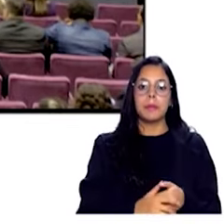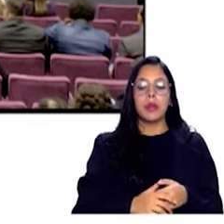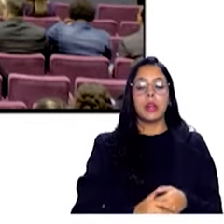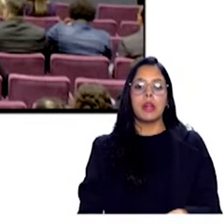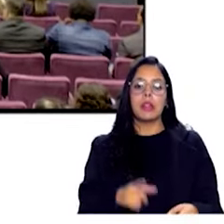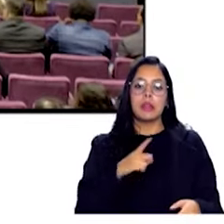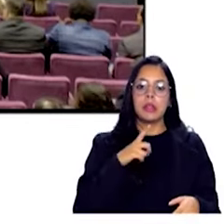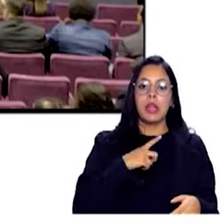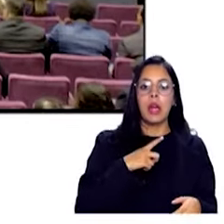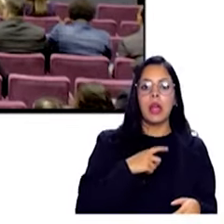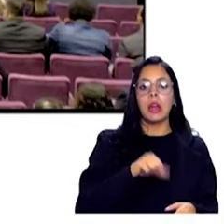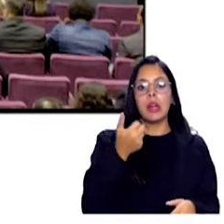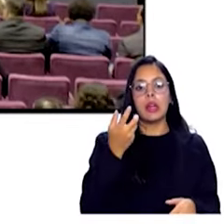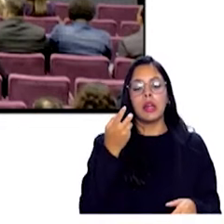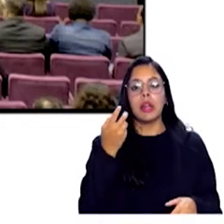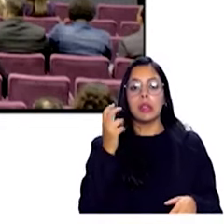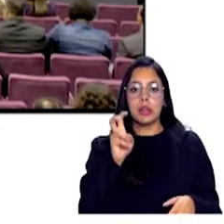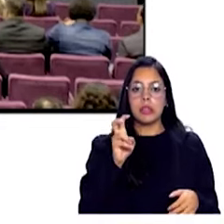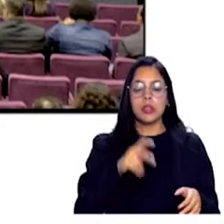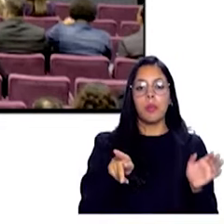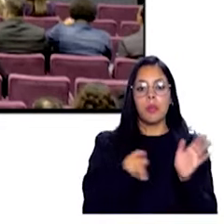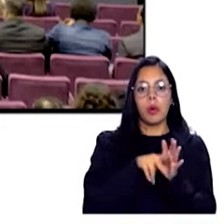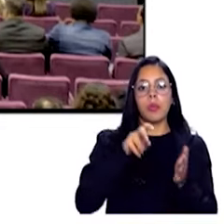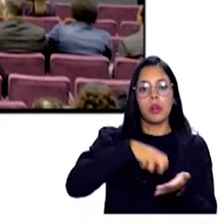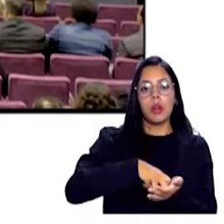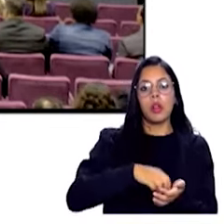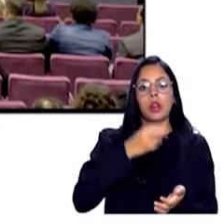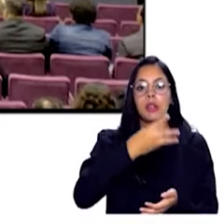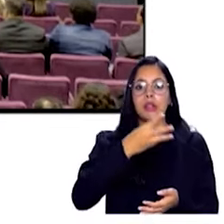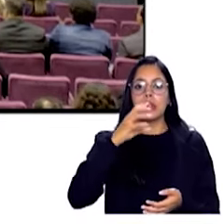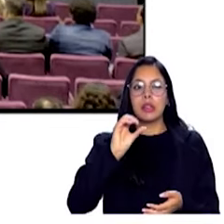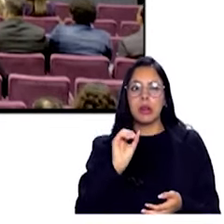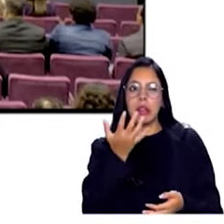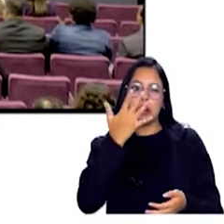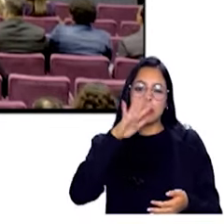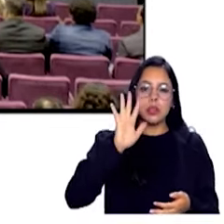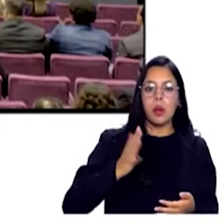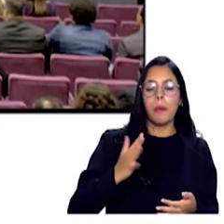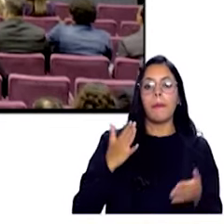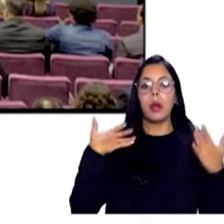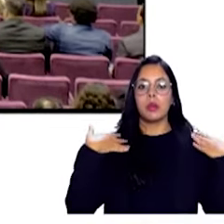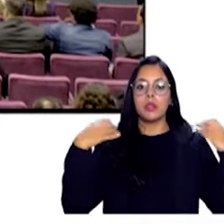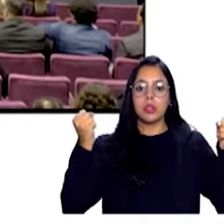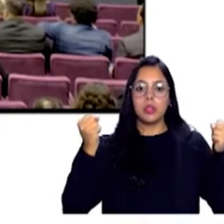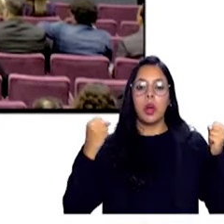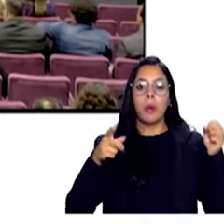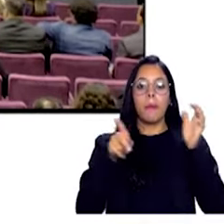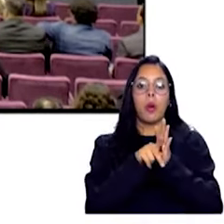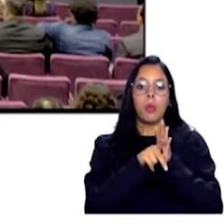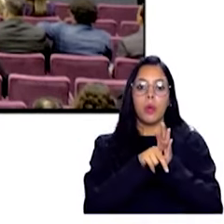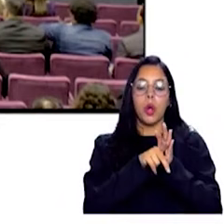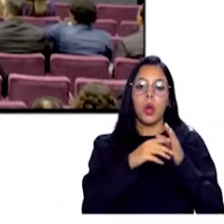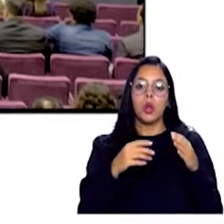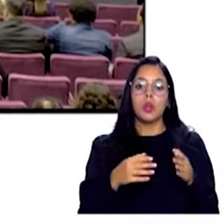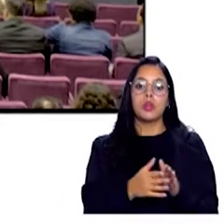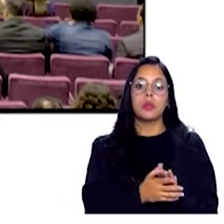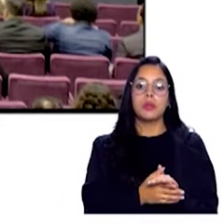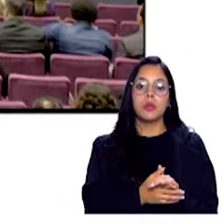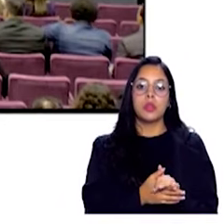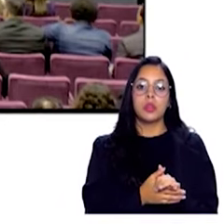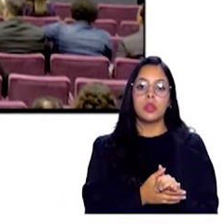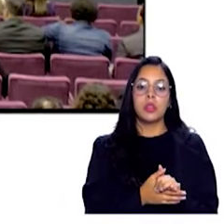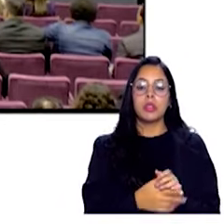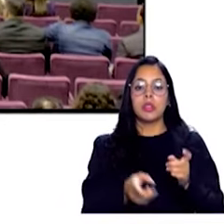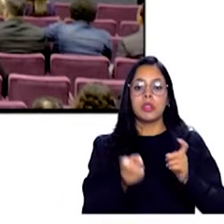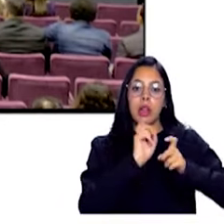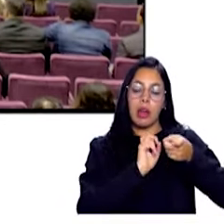de penal tantos magistrados de la sala de contencioso administrativo 12 laboral